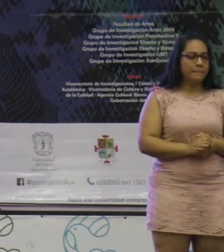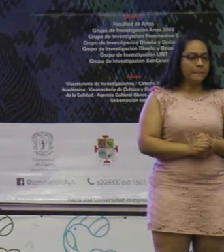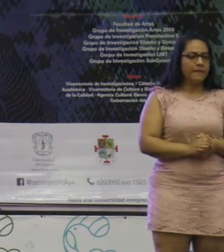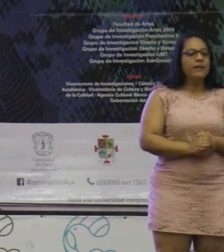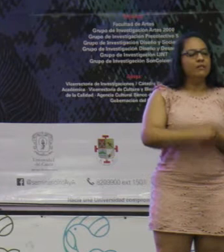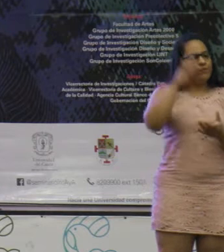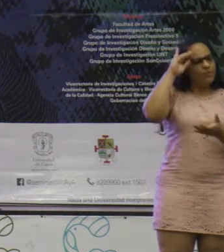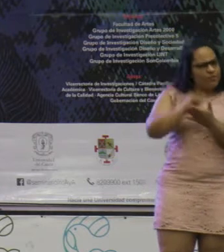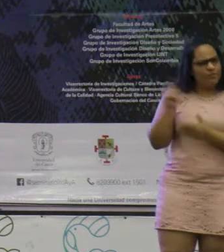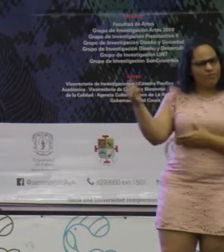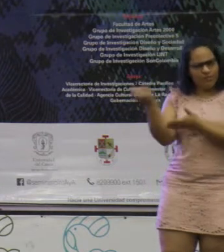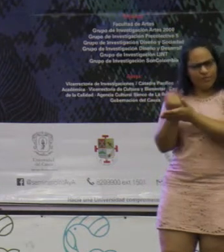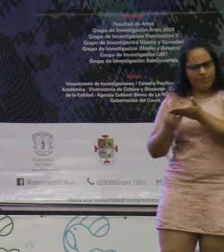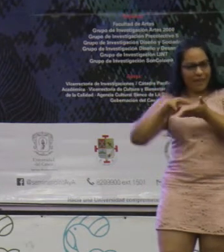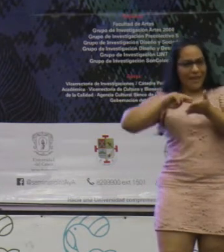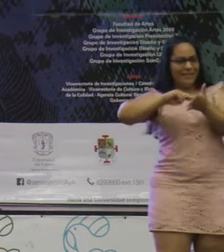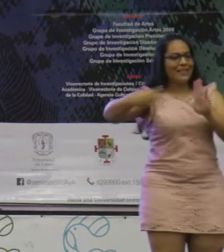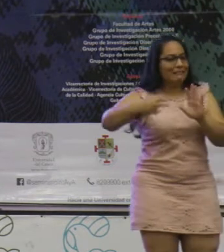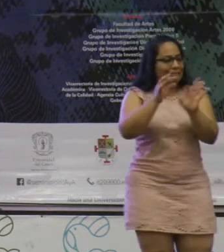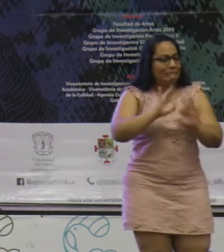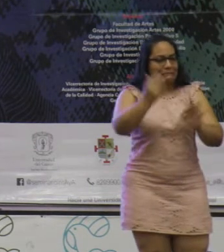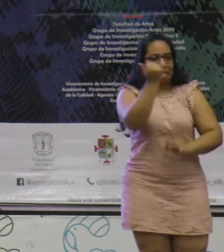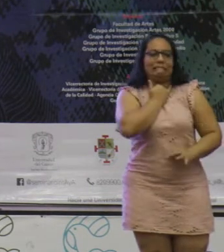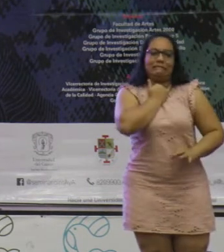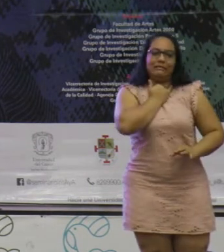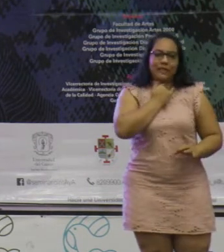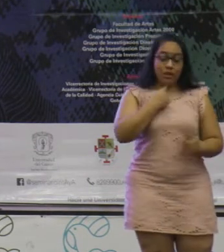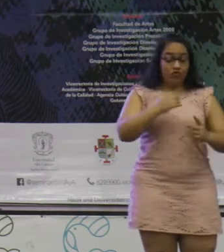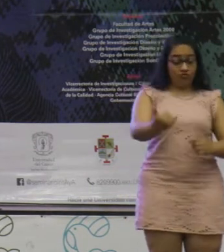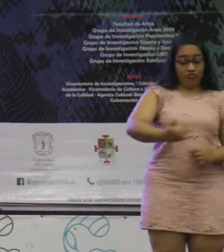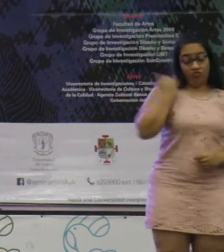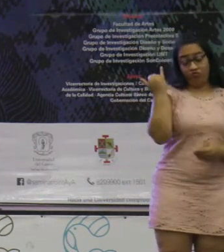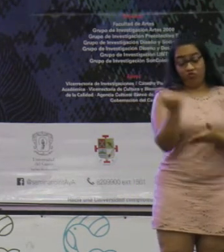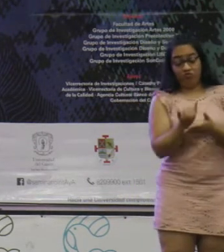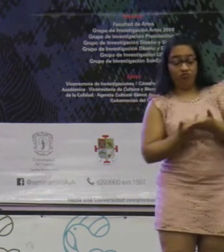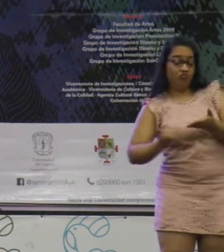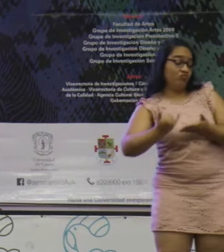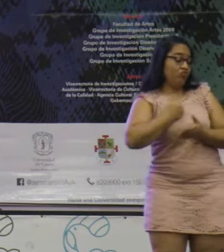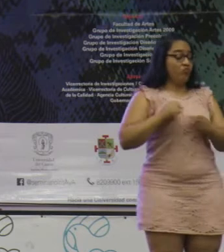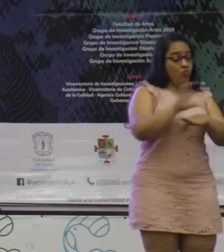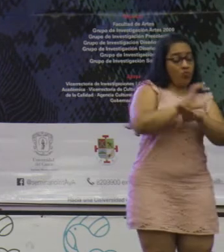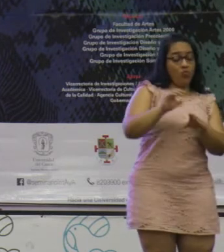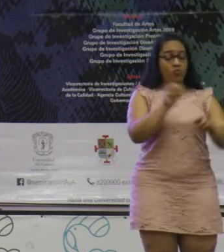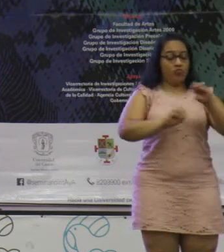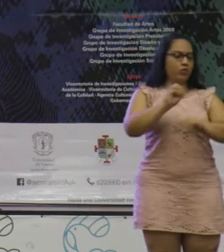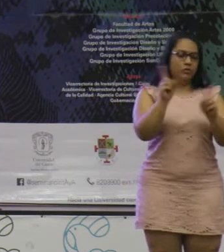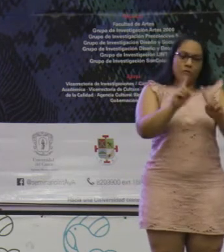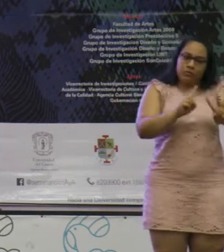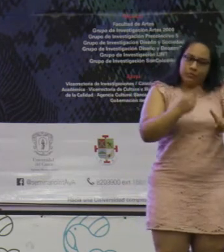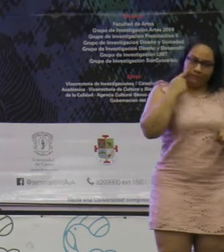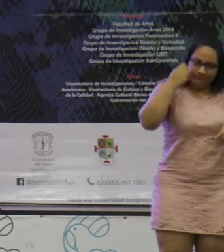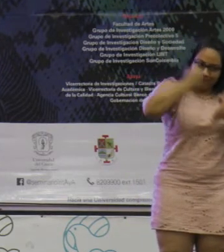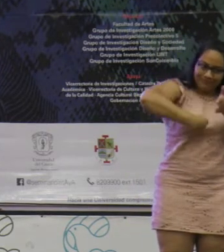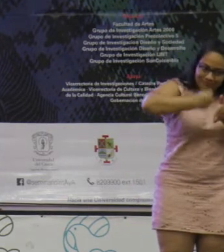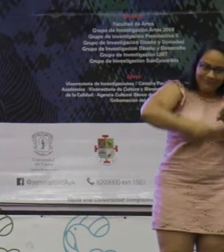Creo que definir la ilustración desde la técnica también sería un error muy contemporáneo, como decir yo soy ilustrador digital, yo soy ilustrador. Creo que no, insisto, hay